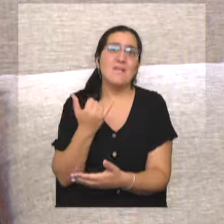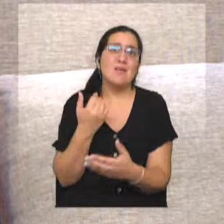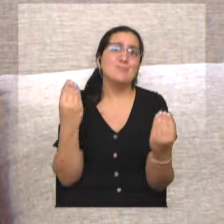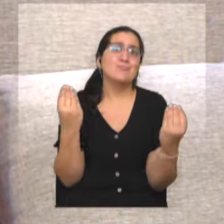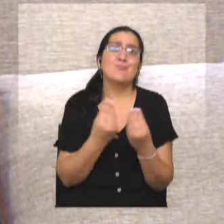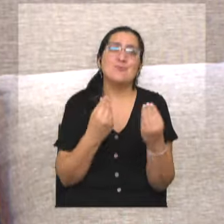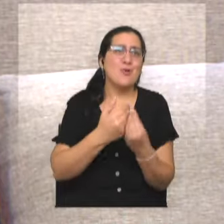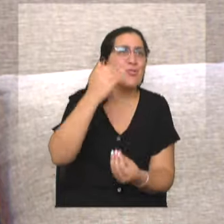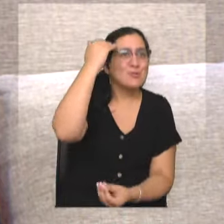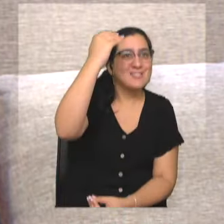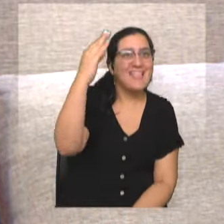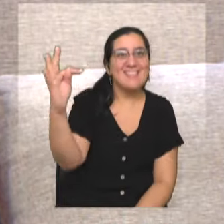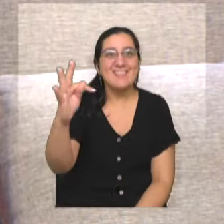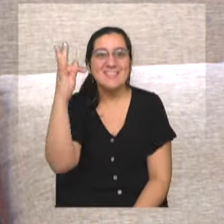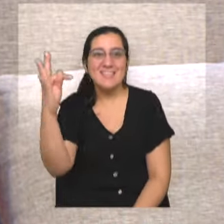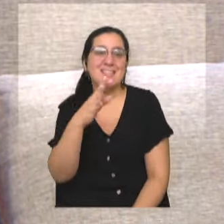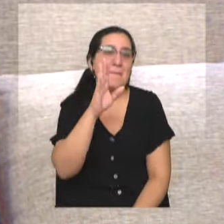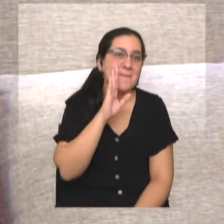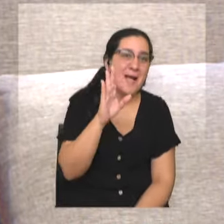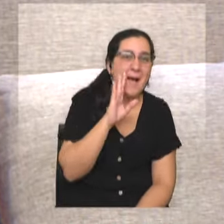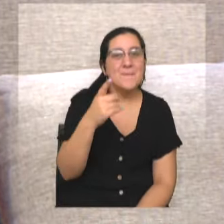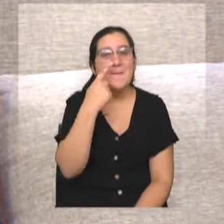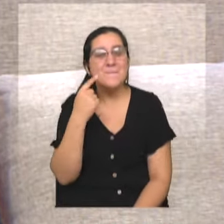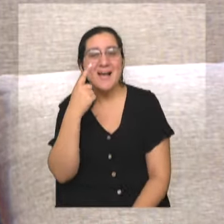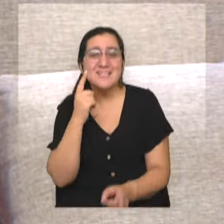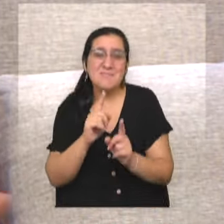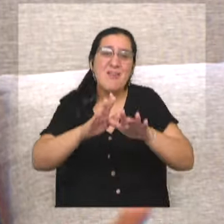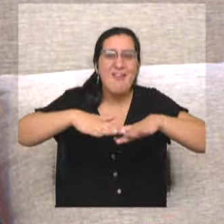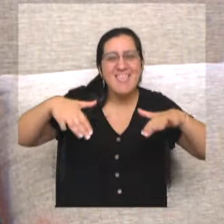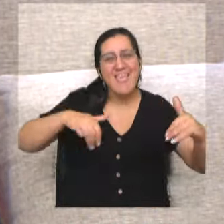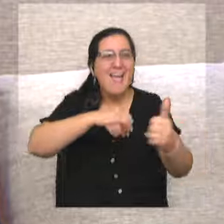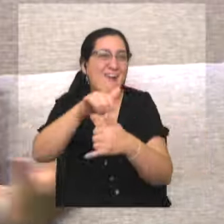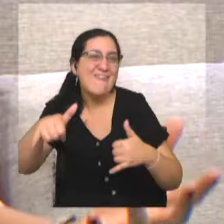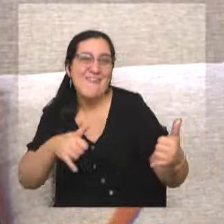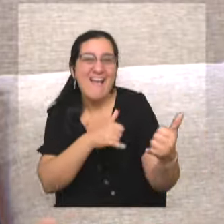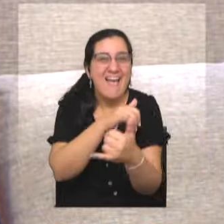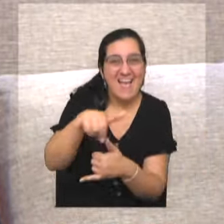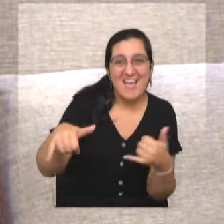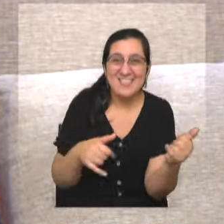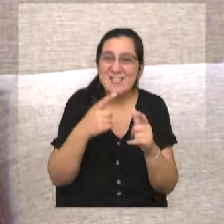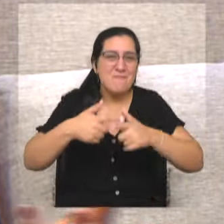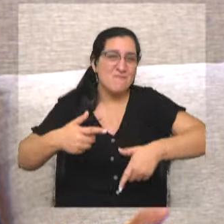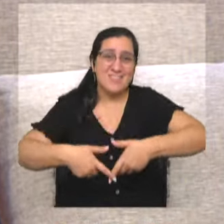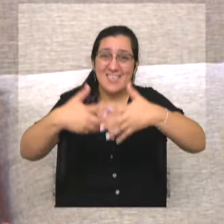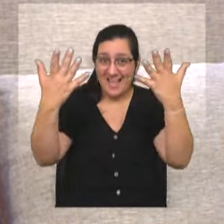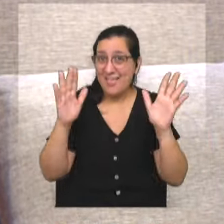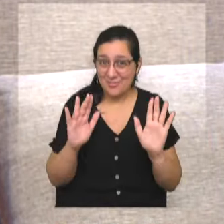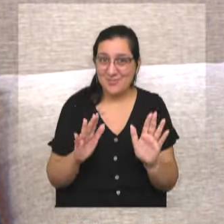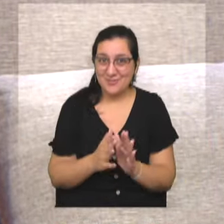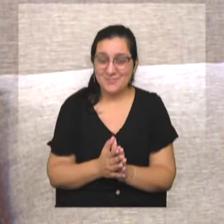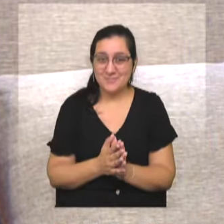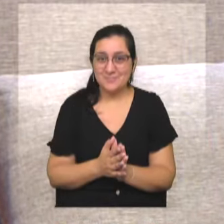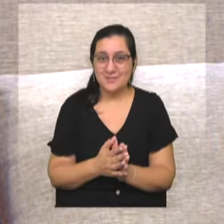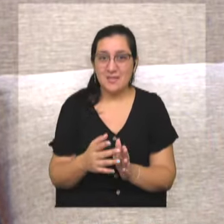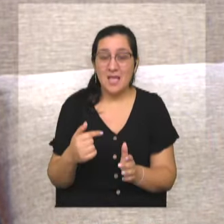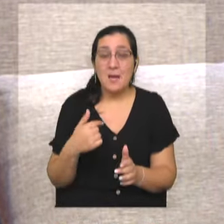los docentes, los talleristas, las madres, los padres y los propios gurises ahí, metidos en el medio de esa celebración que era de ellos. Esto